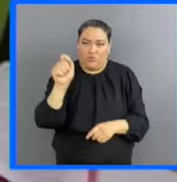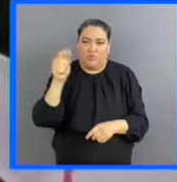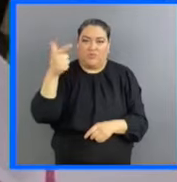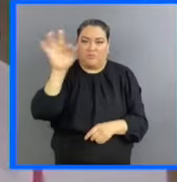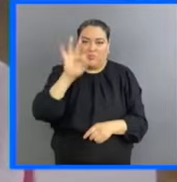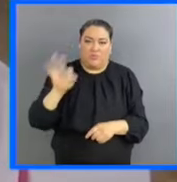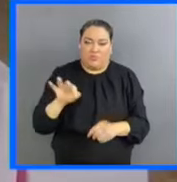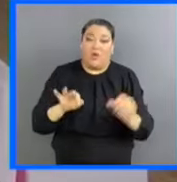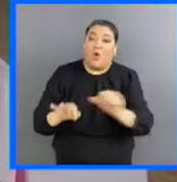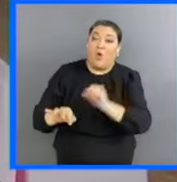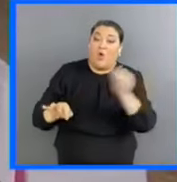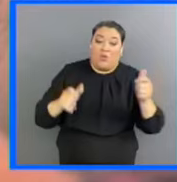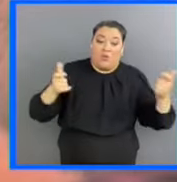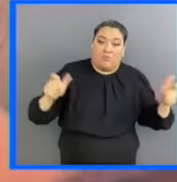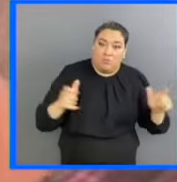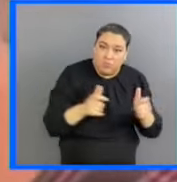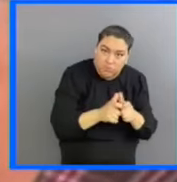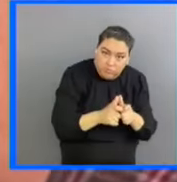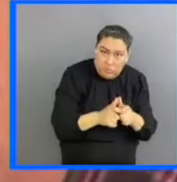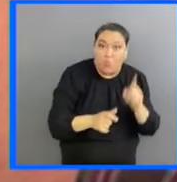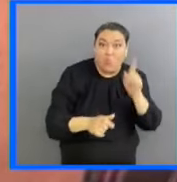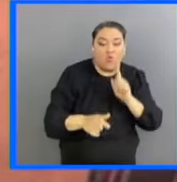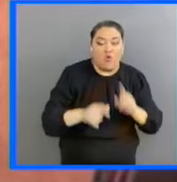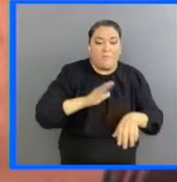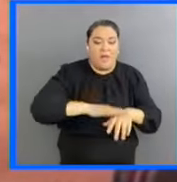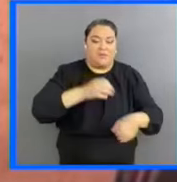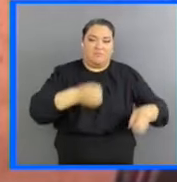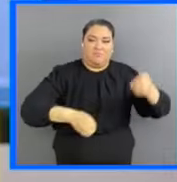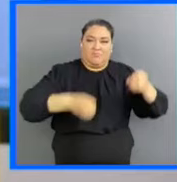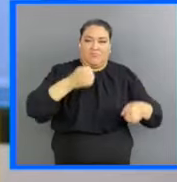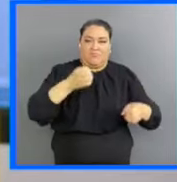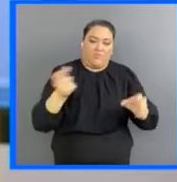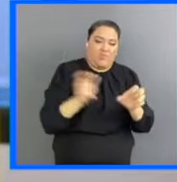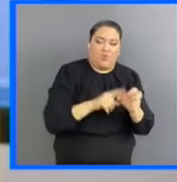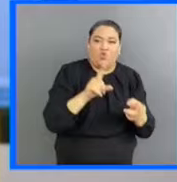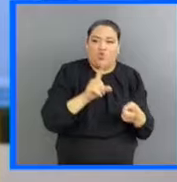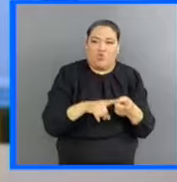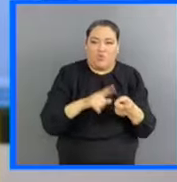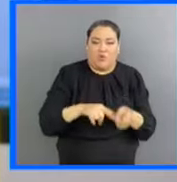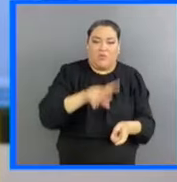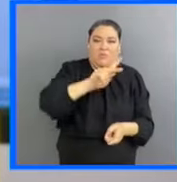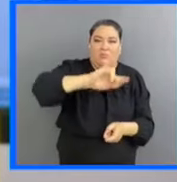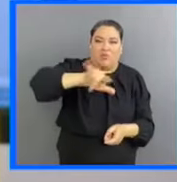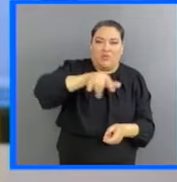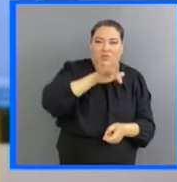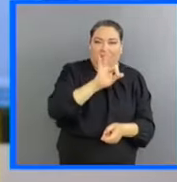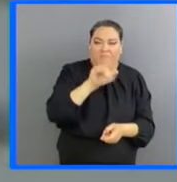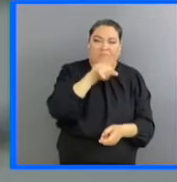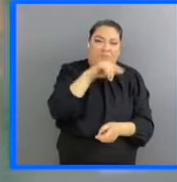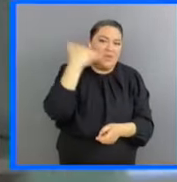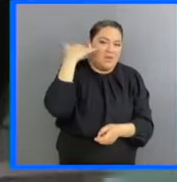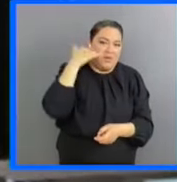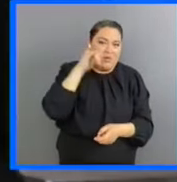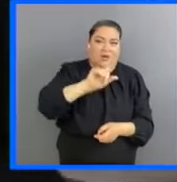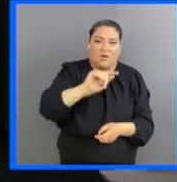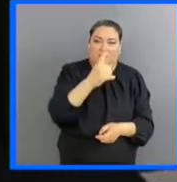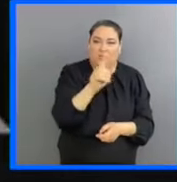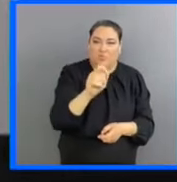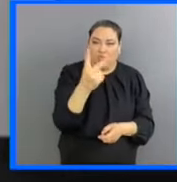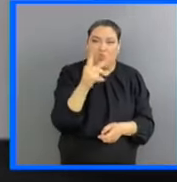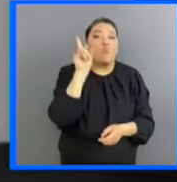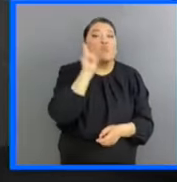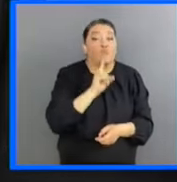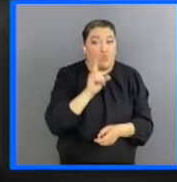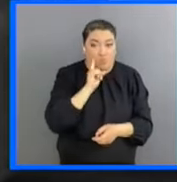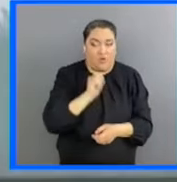mayor proporción de mujeres juzgadoras se registró en el Poder Judicial de Yucatán, con 71.2%. Respecto al